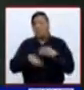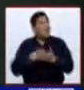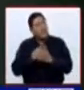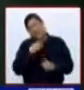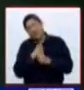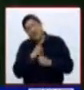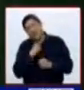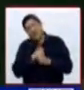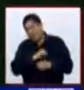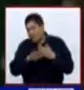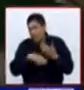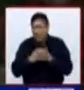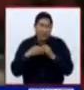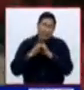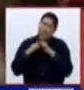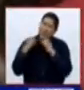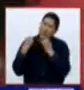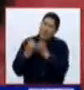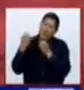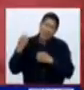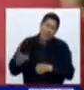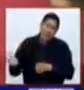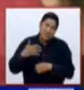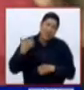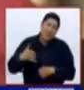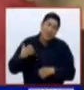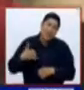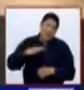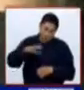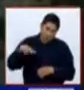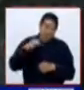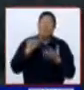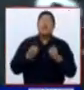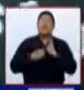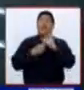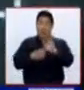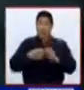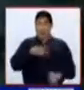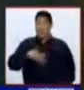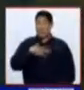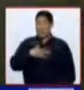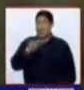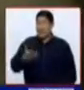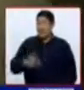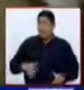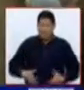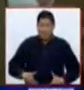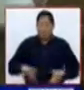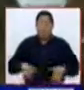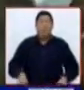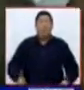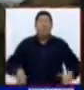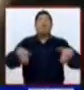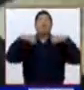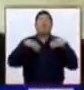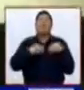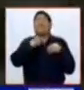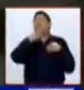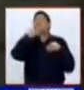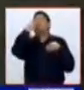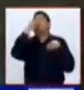labor. Es todo el equipo que bien nos estaban explicando. Y por este lado quiero mostrarte, mira, aquí están las trazadas que se han